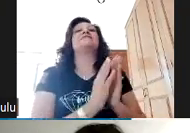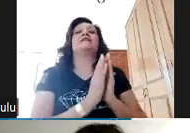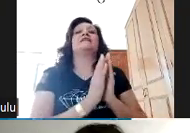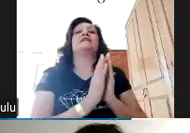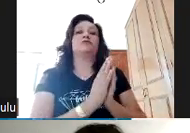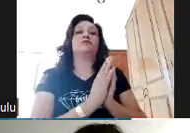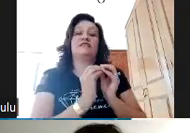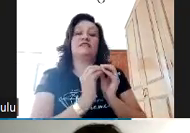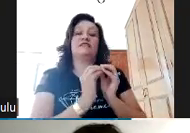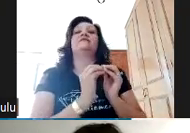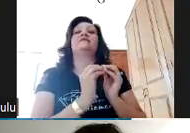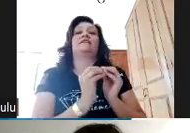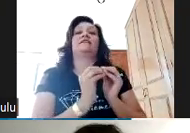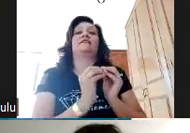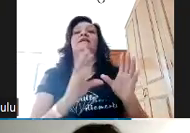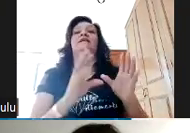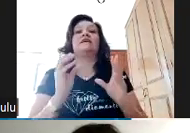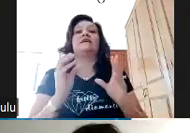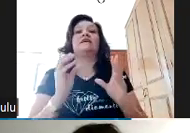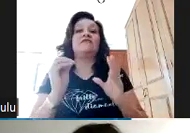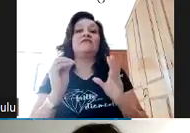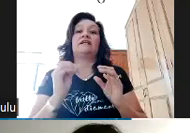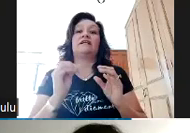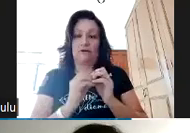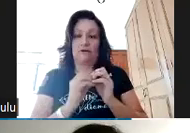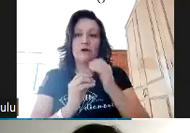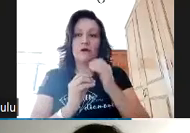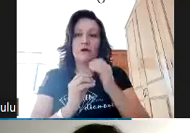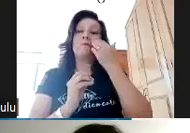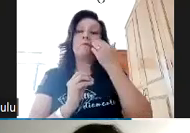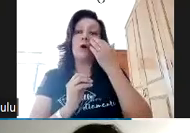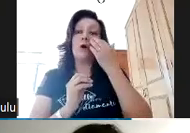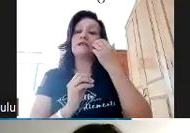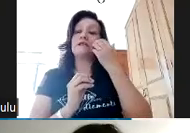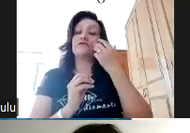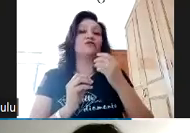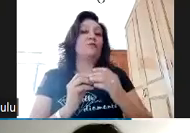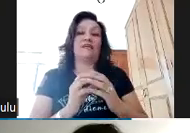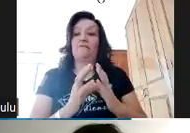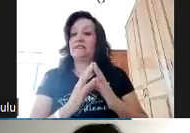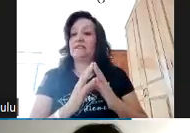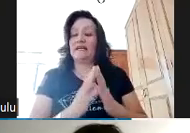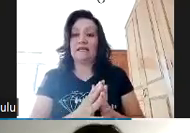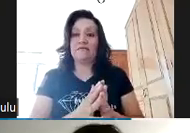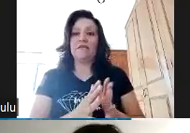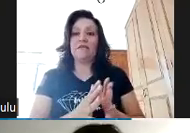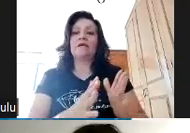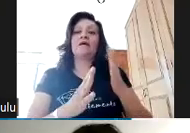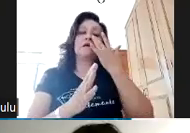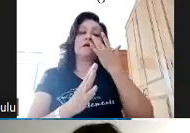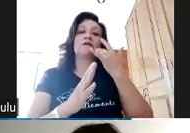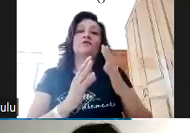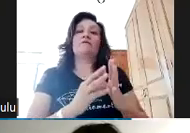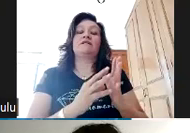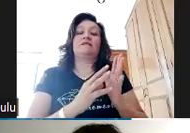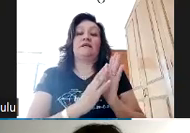nada más que tú si Debes de saber identificarlos porque si no no van a avanzar